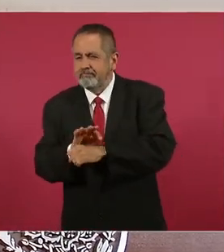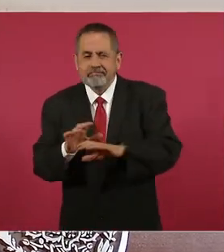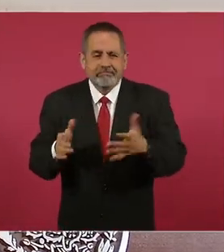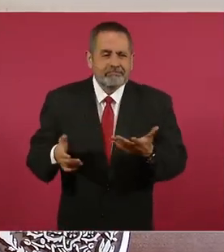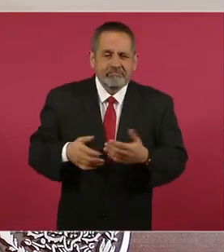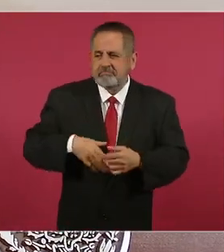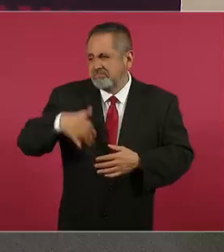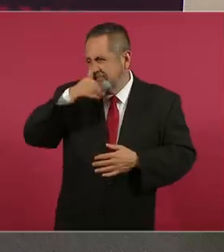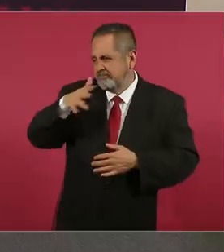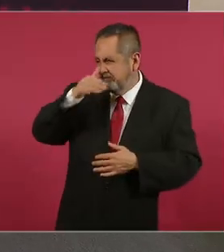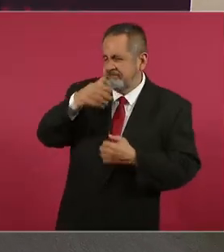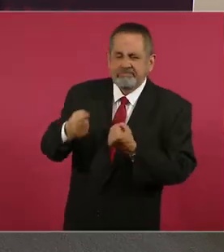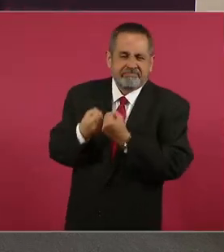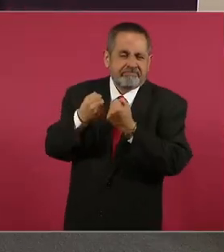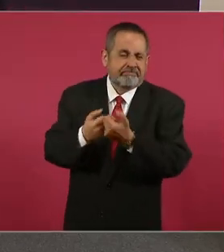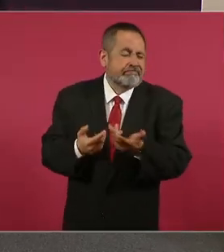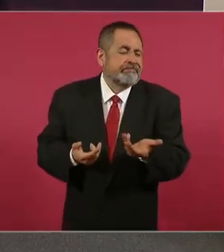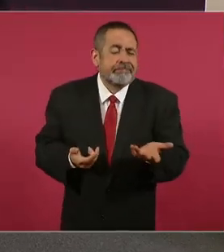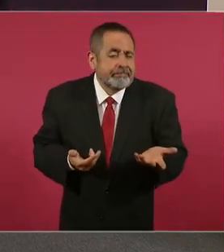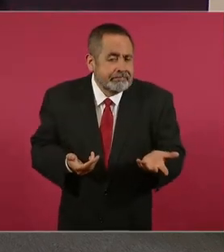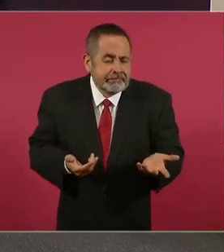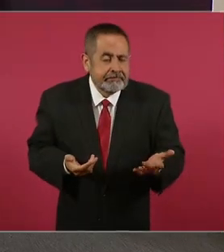se rebelaran,